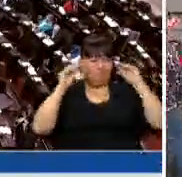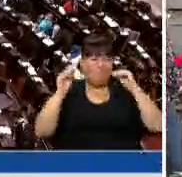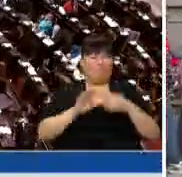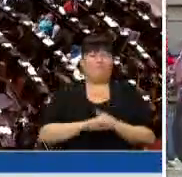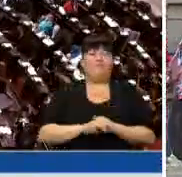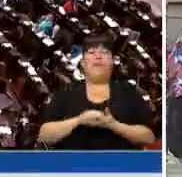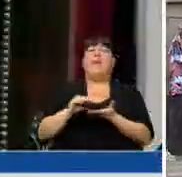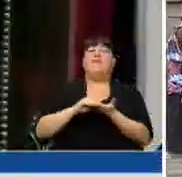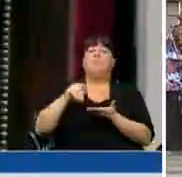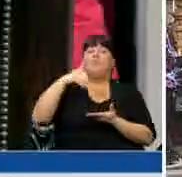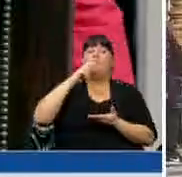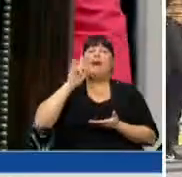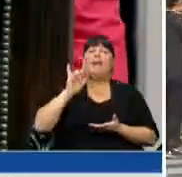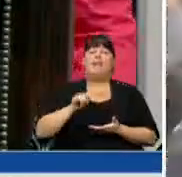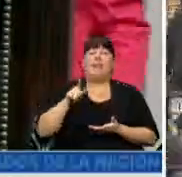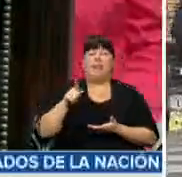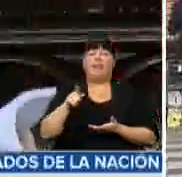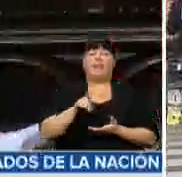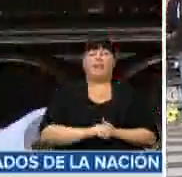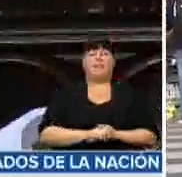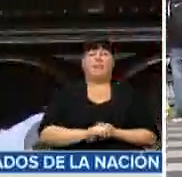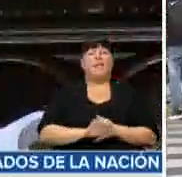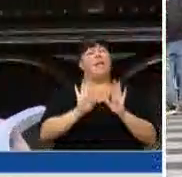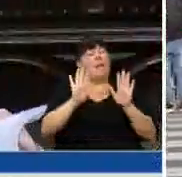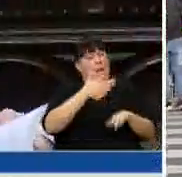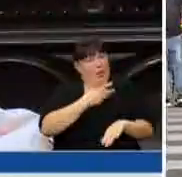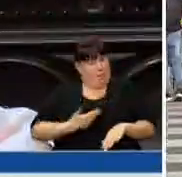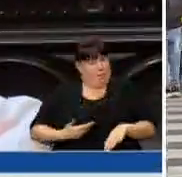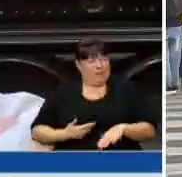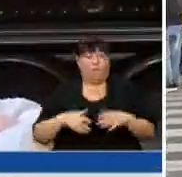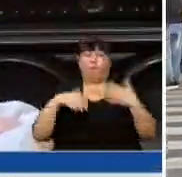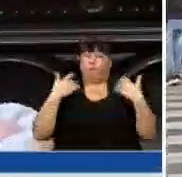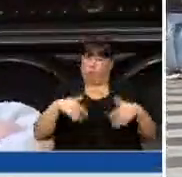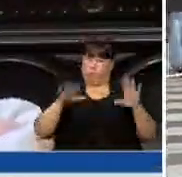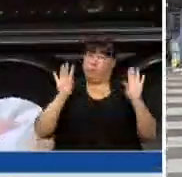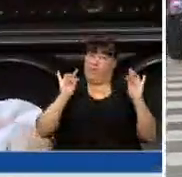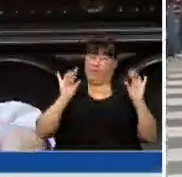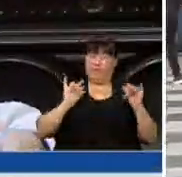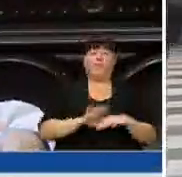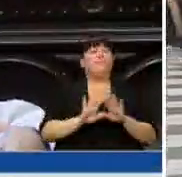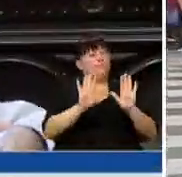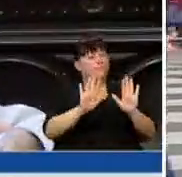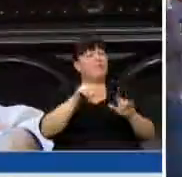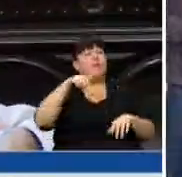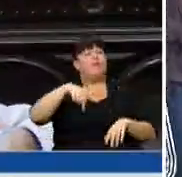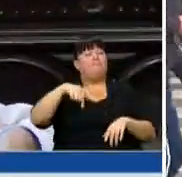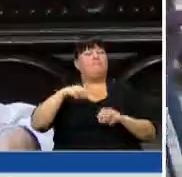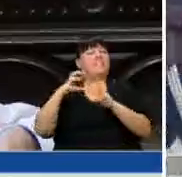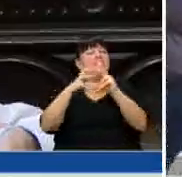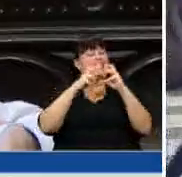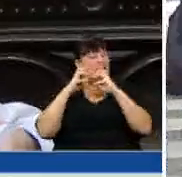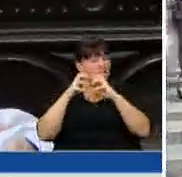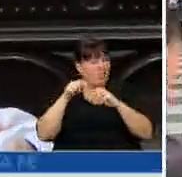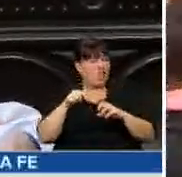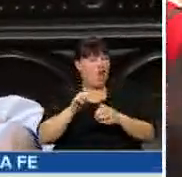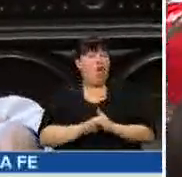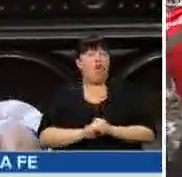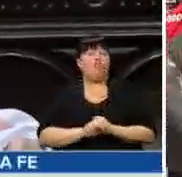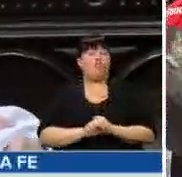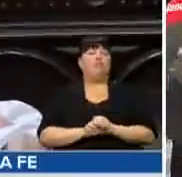diputado Martínez mire presidenta Qué difícil eh ahí está ahí estamos escuchando lo que tiene que ver con